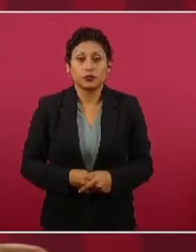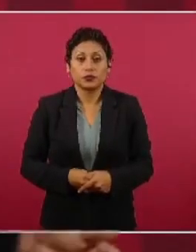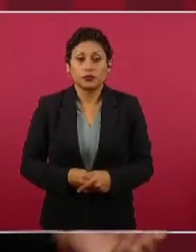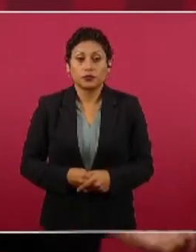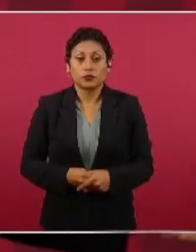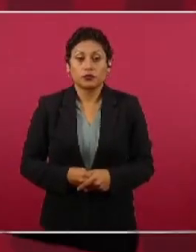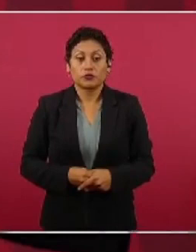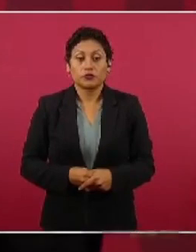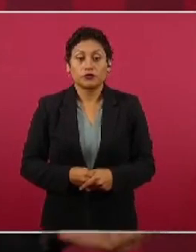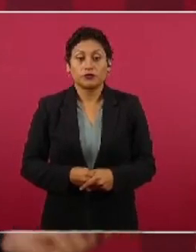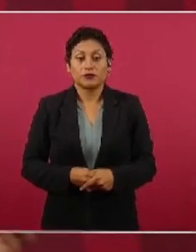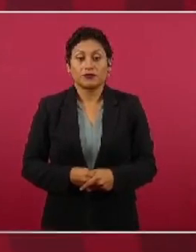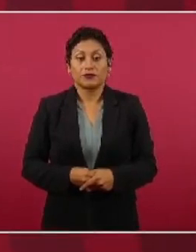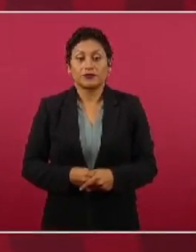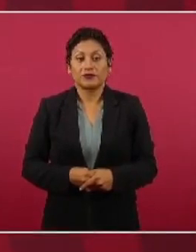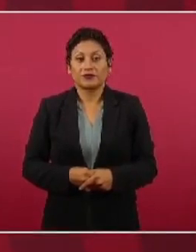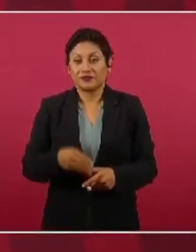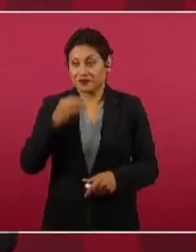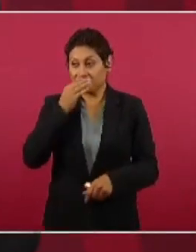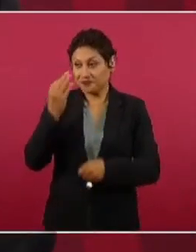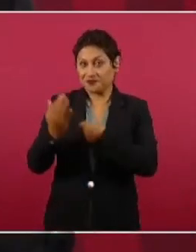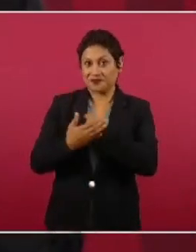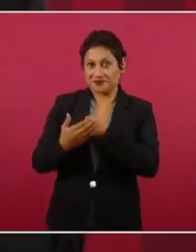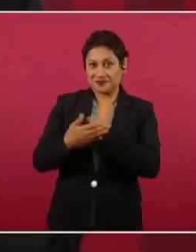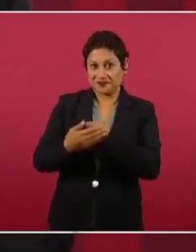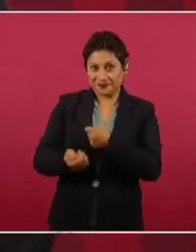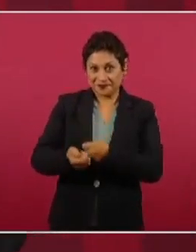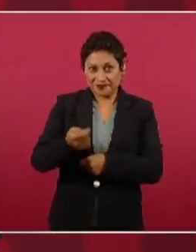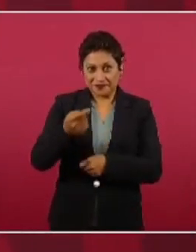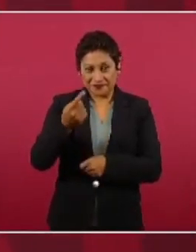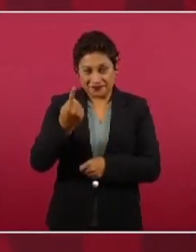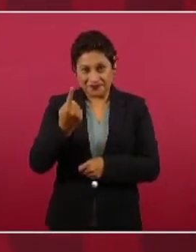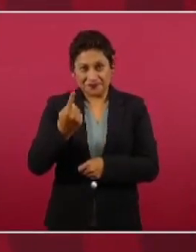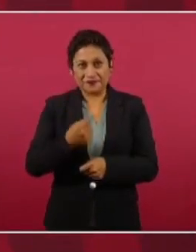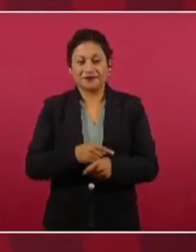primera llamada, le llevaron